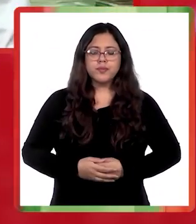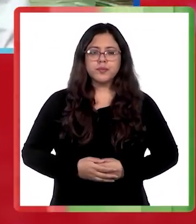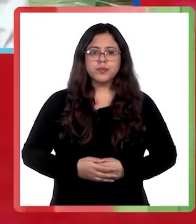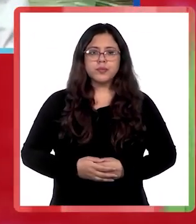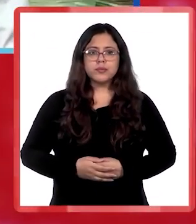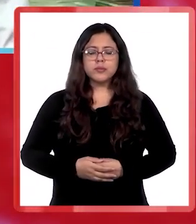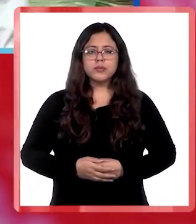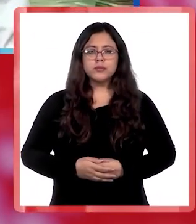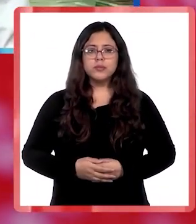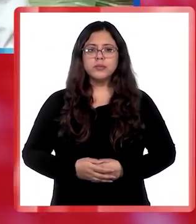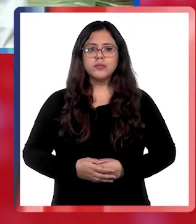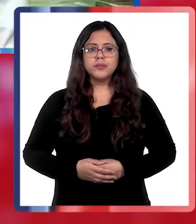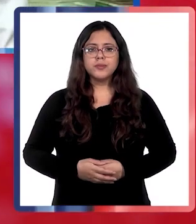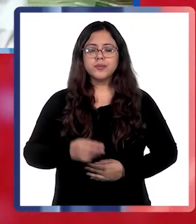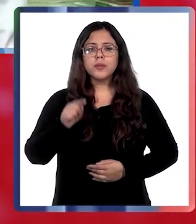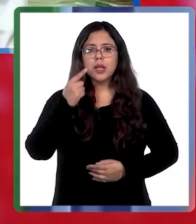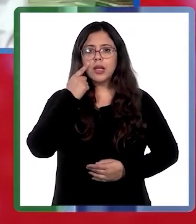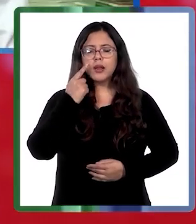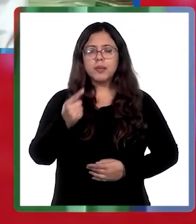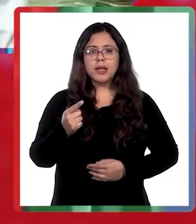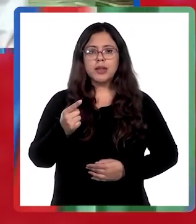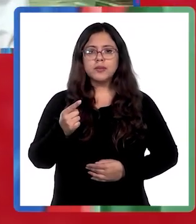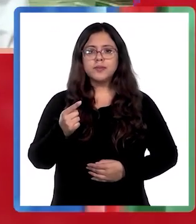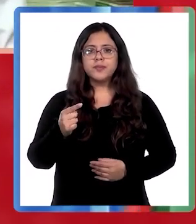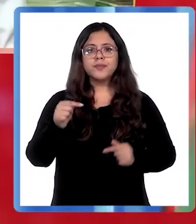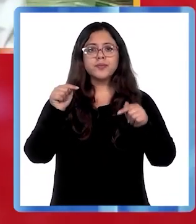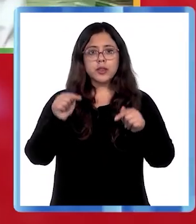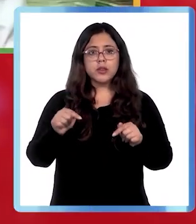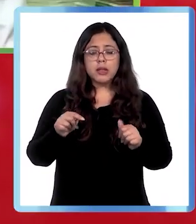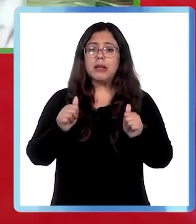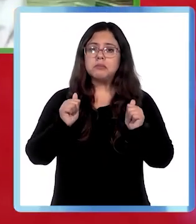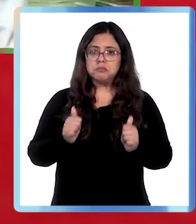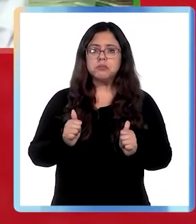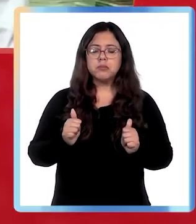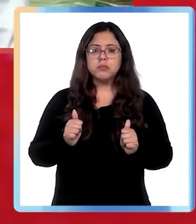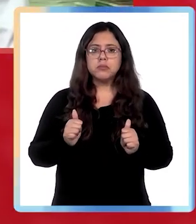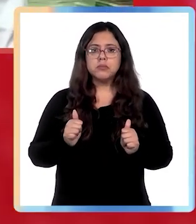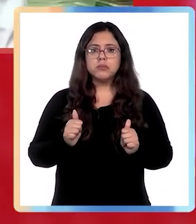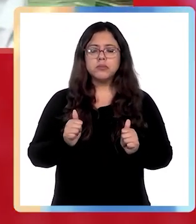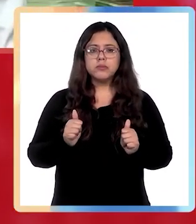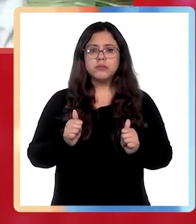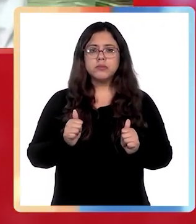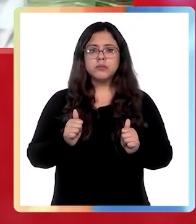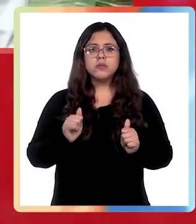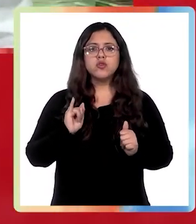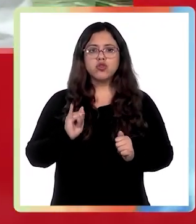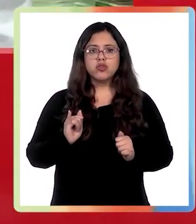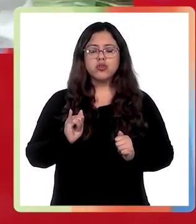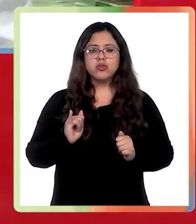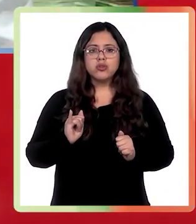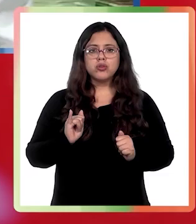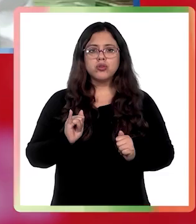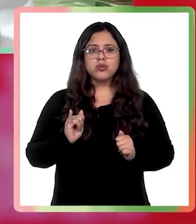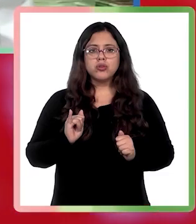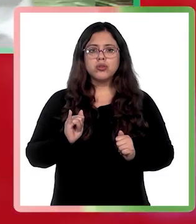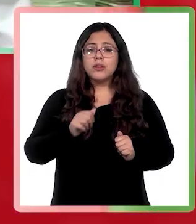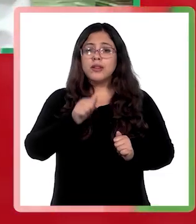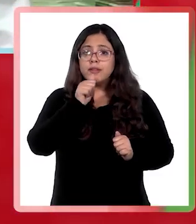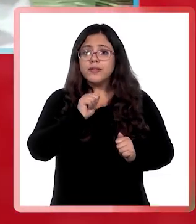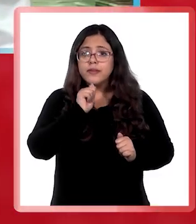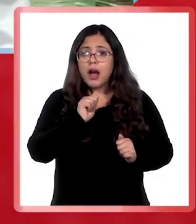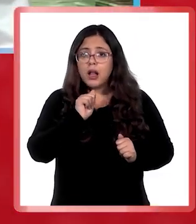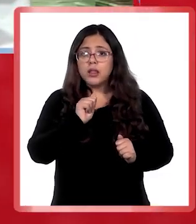ver, funciona bastante bien, ¿ya? Pero nos falta mucho.